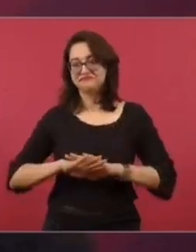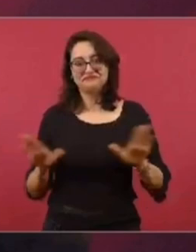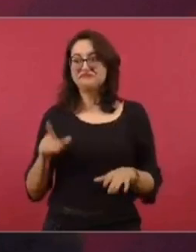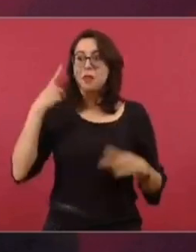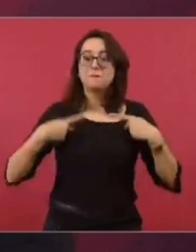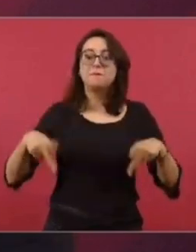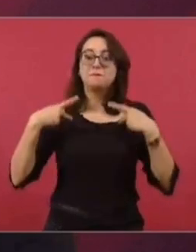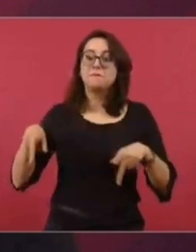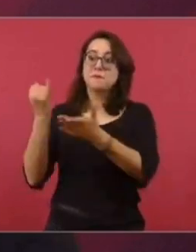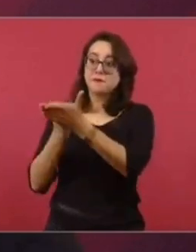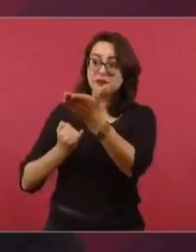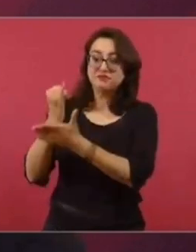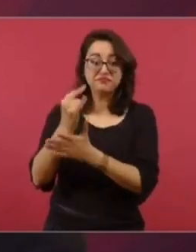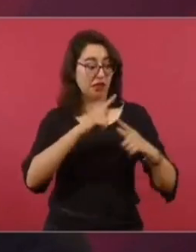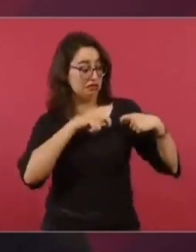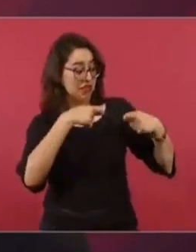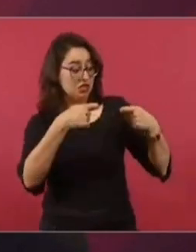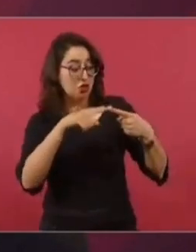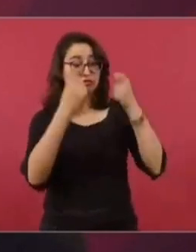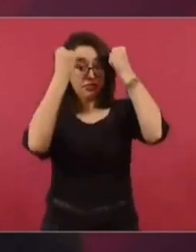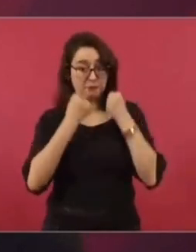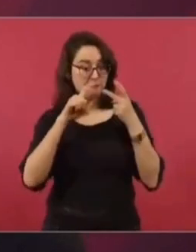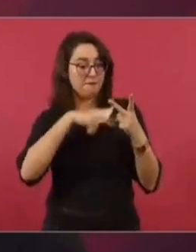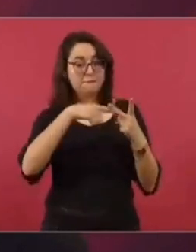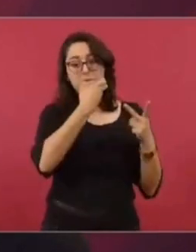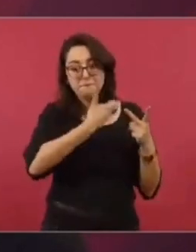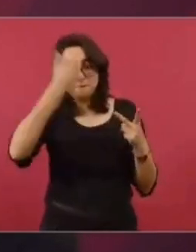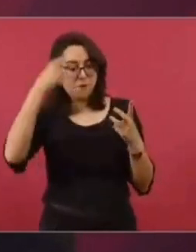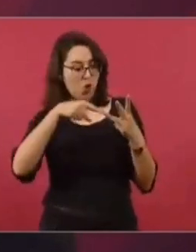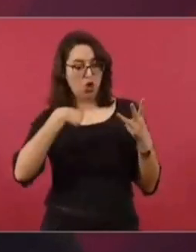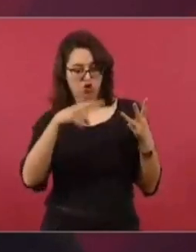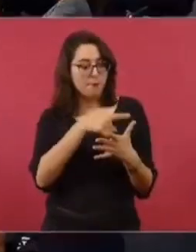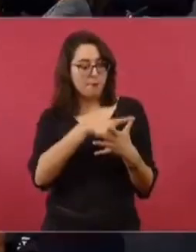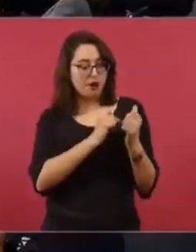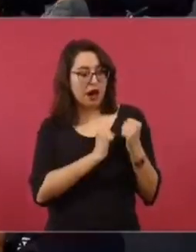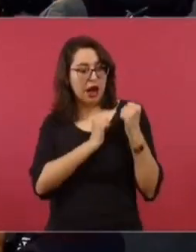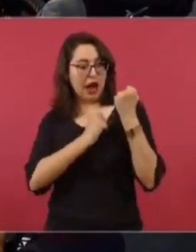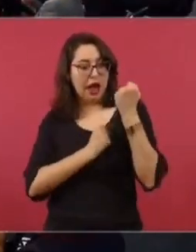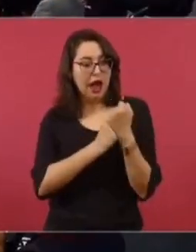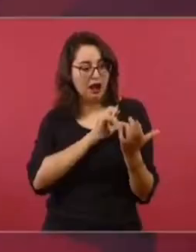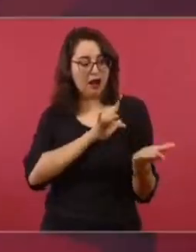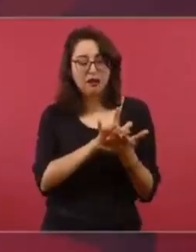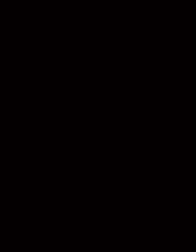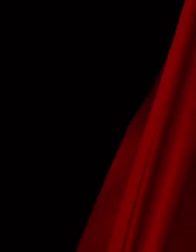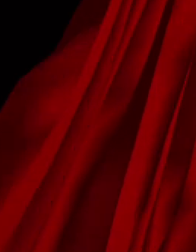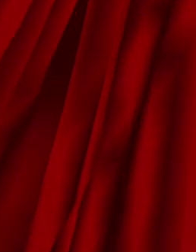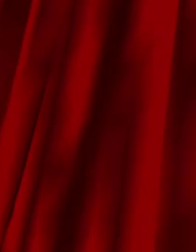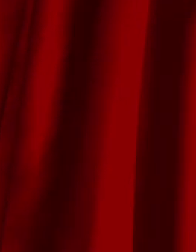el tapado, el destapado, el dedazo, el acarreo, la cargada.